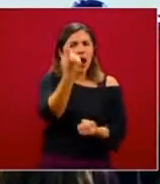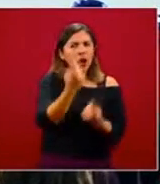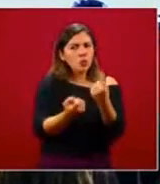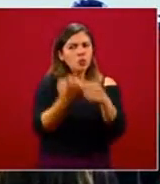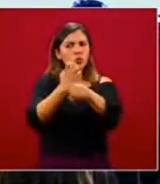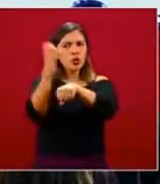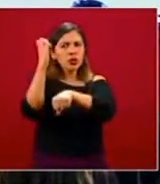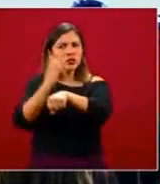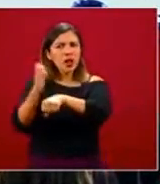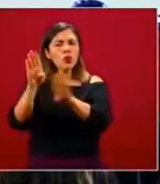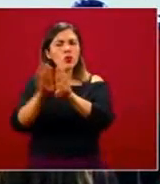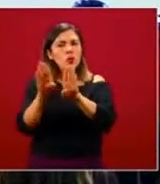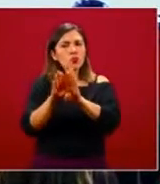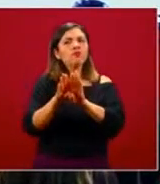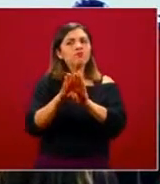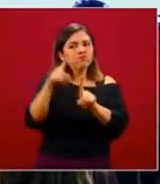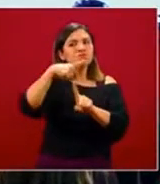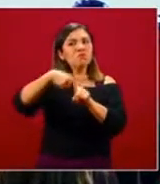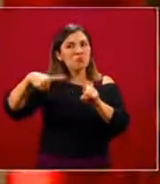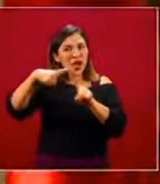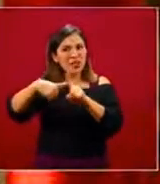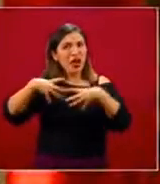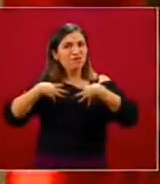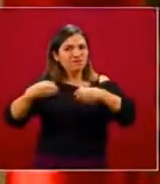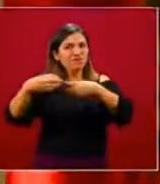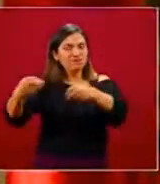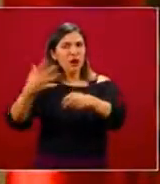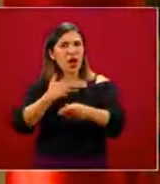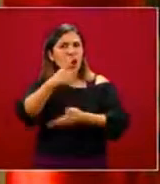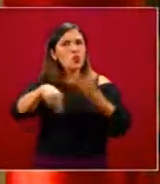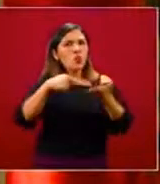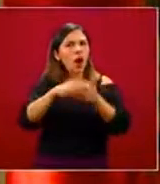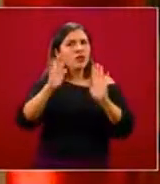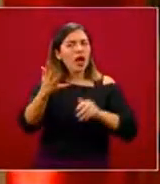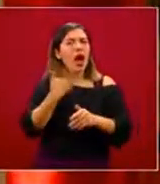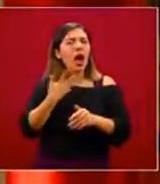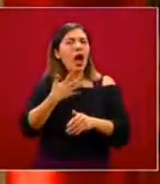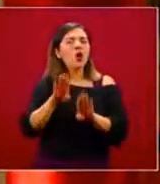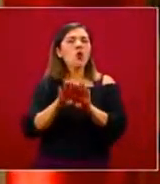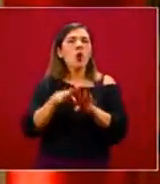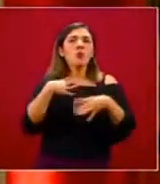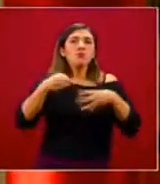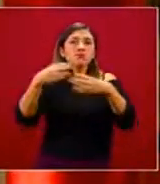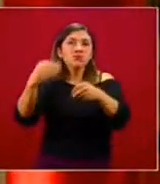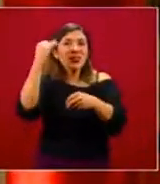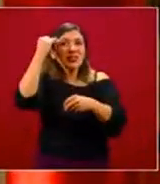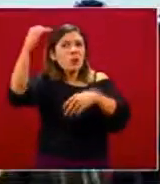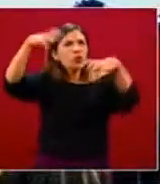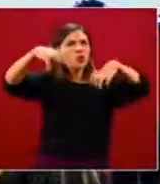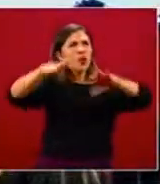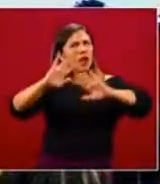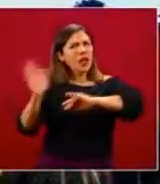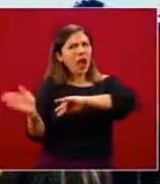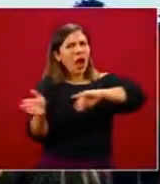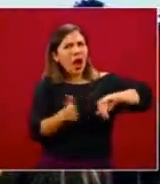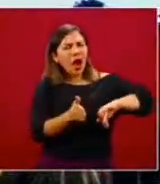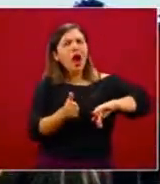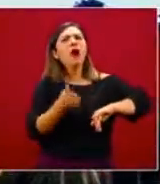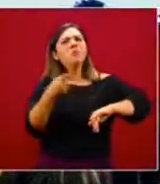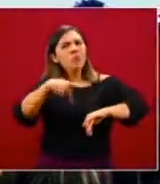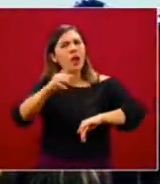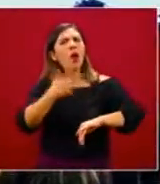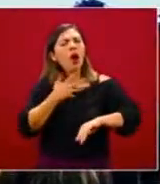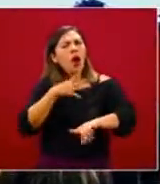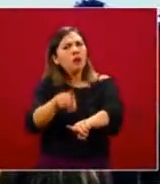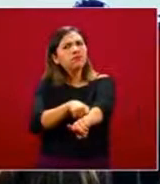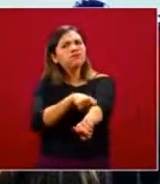estados beginning of en un this year, periodo we had in interepidémico, several o sea, ya en states zonas donde habíamos pasado in de una an epidemia o de una interepidemic temporada de lluvias, pero que situation se